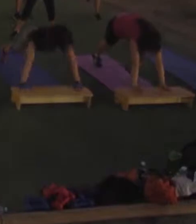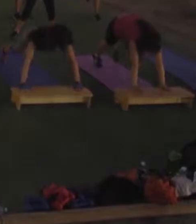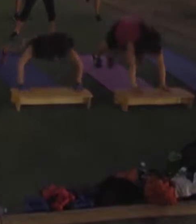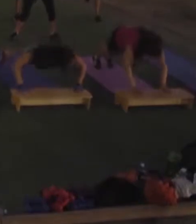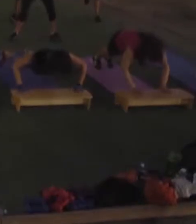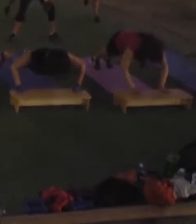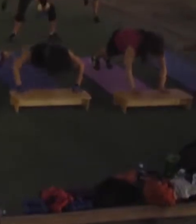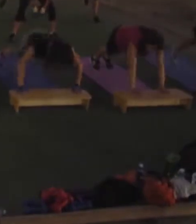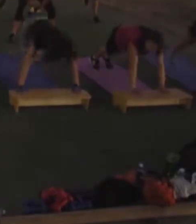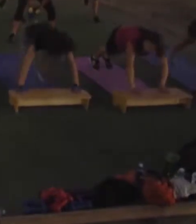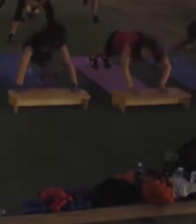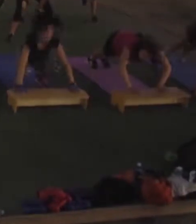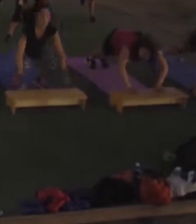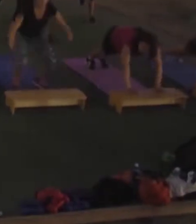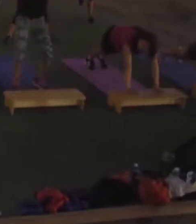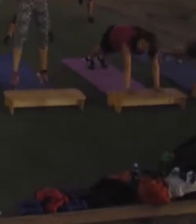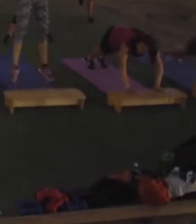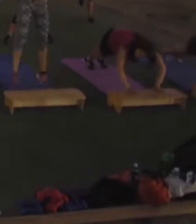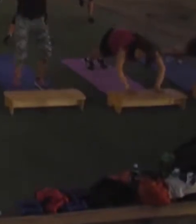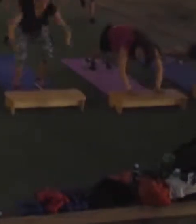¡Con salpito! ¡Arriba!